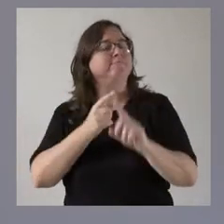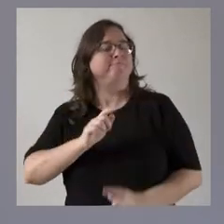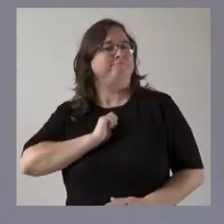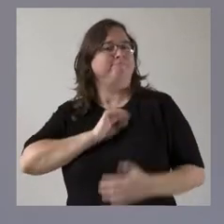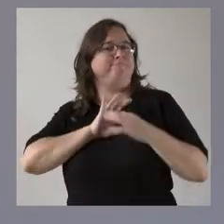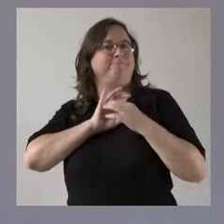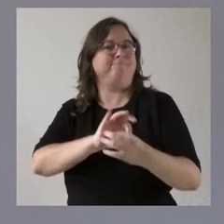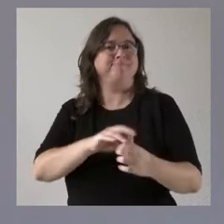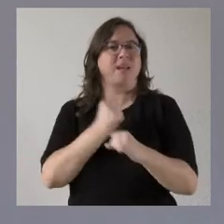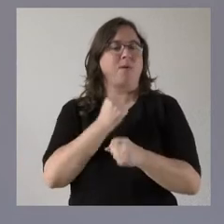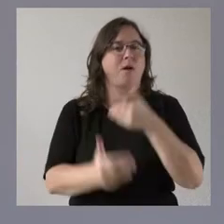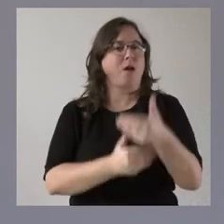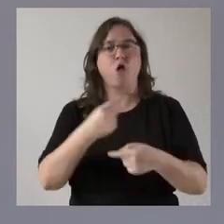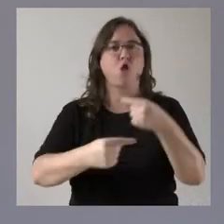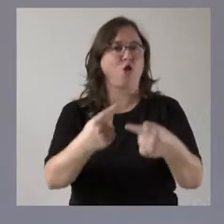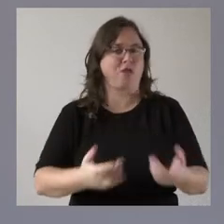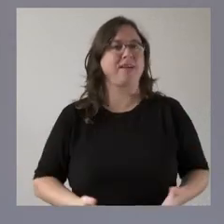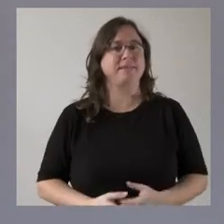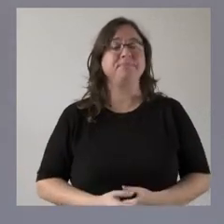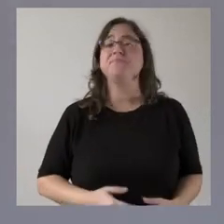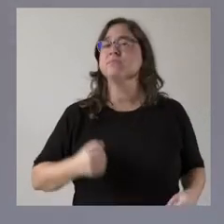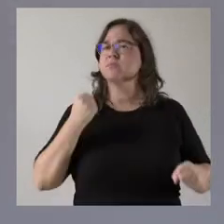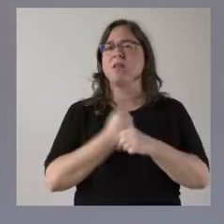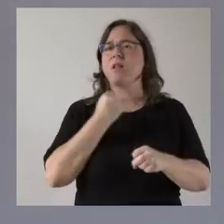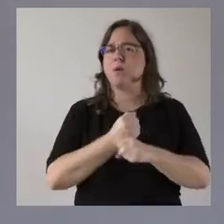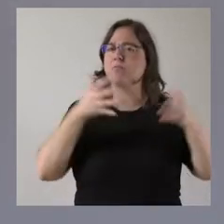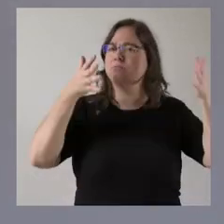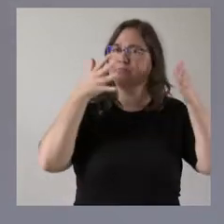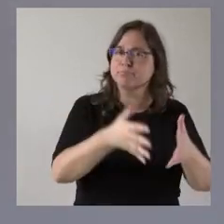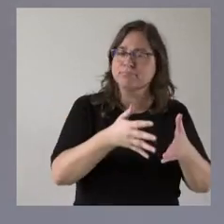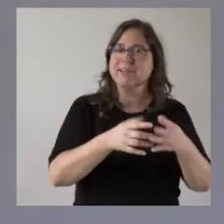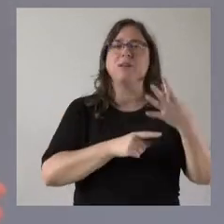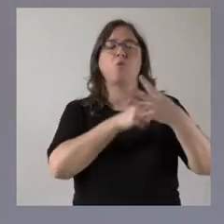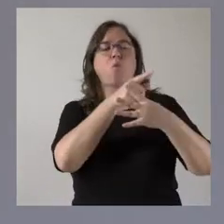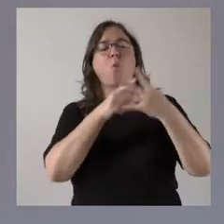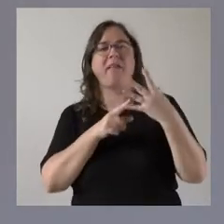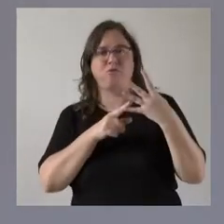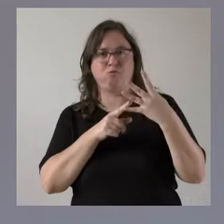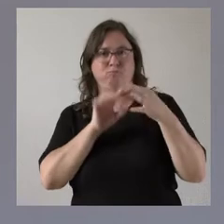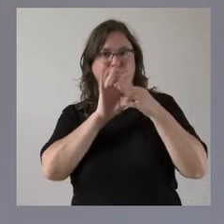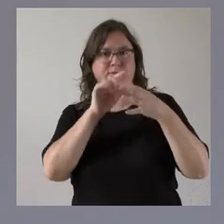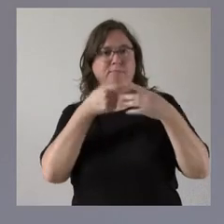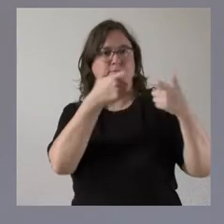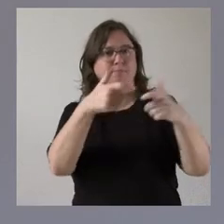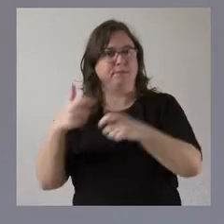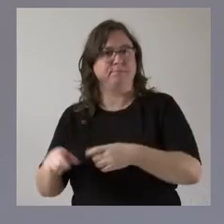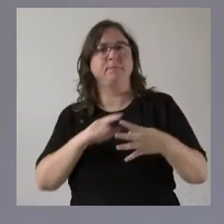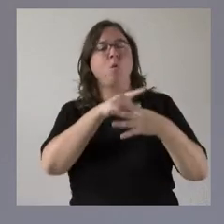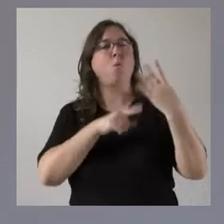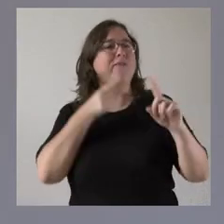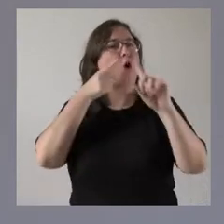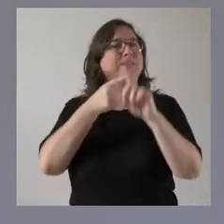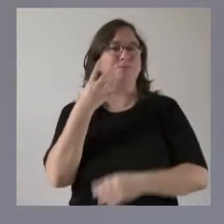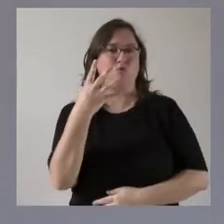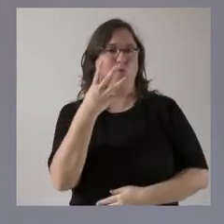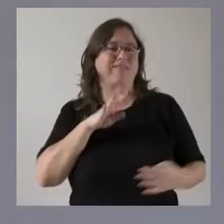nuestra actividad diaria el trabajo lo hemos centrado en torno a cuatro ejes fundamentales y cuatro objetivos que tienen mucho